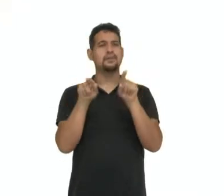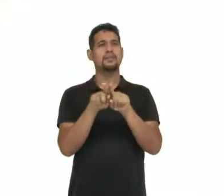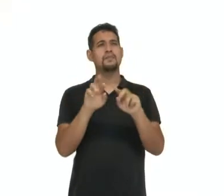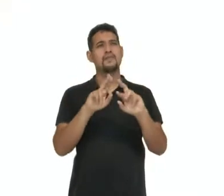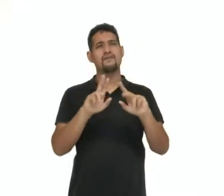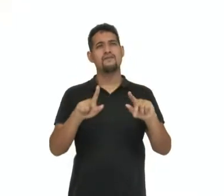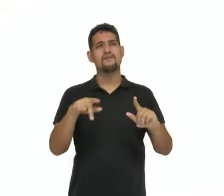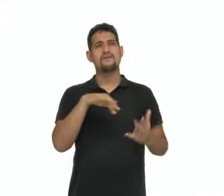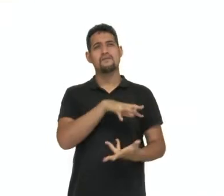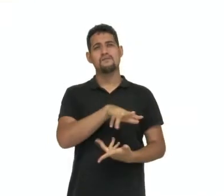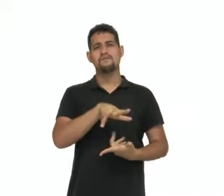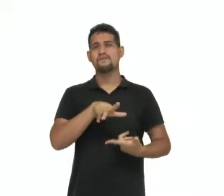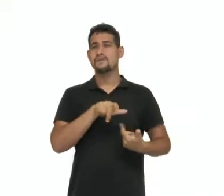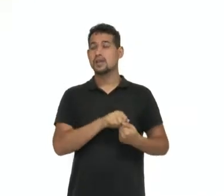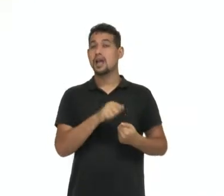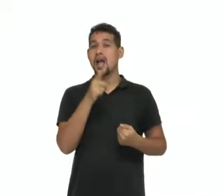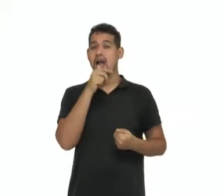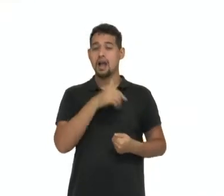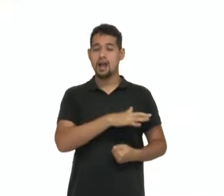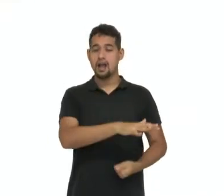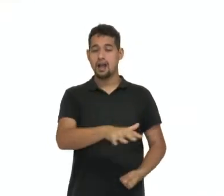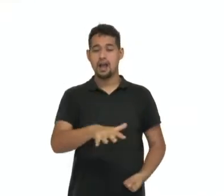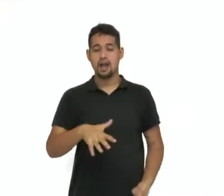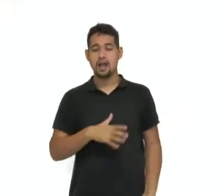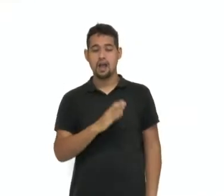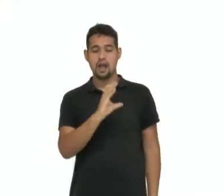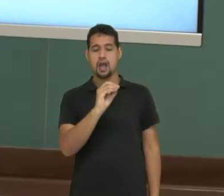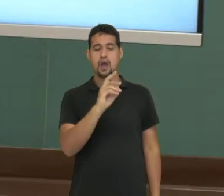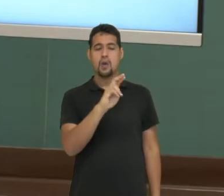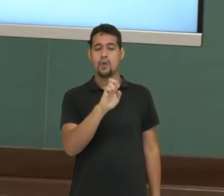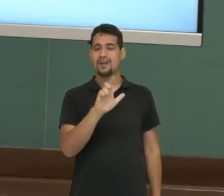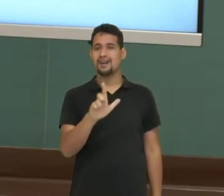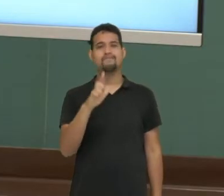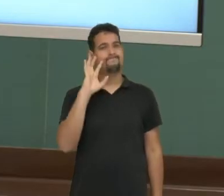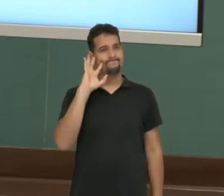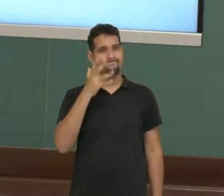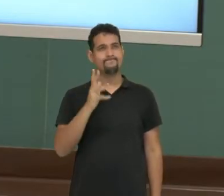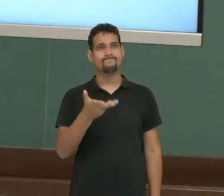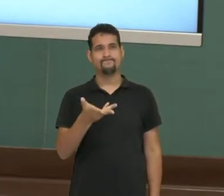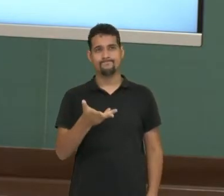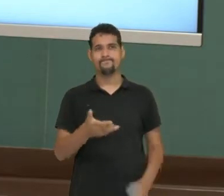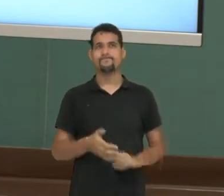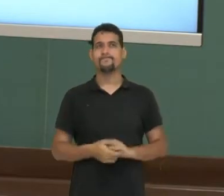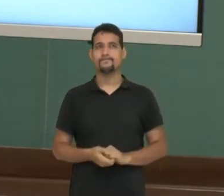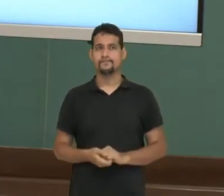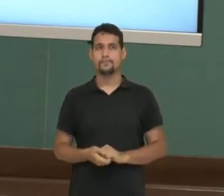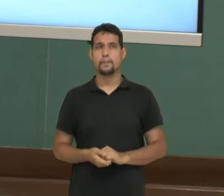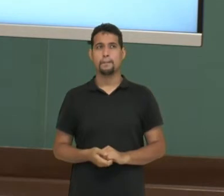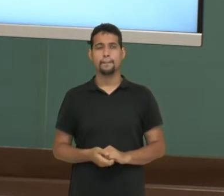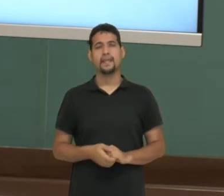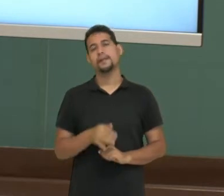Barrera de Coral. Vejam o que está acontecendo hoje, né?